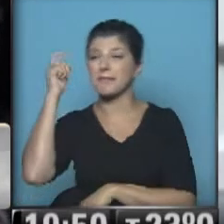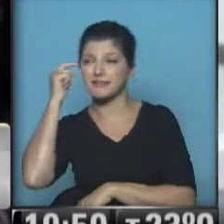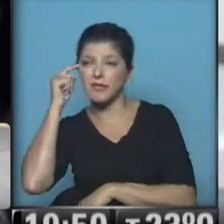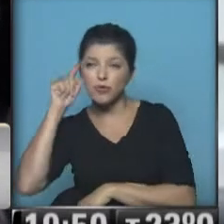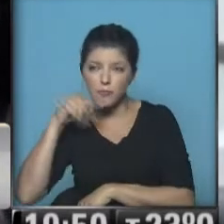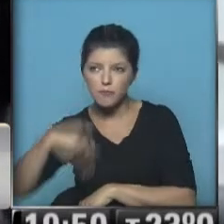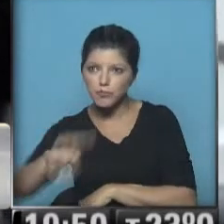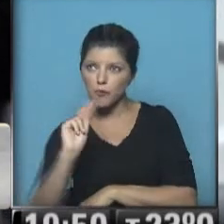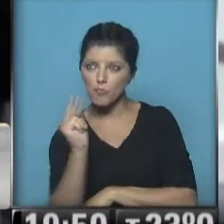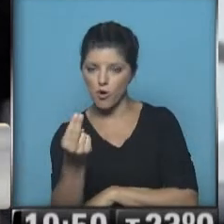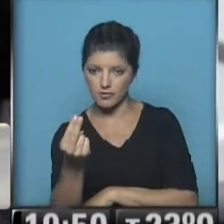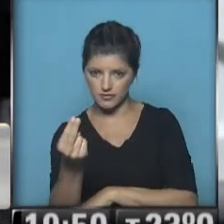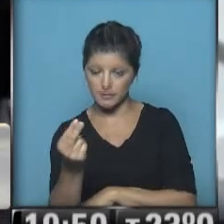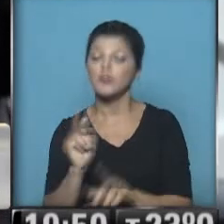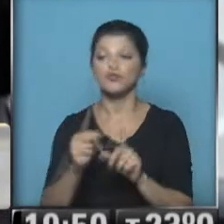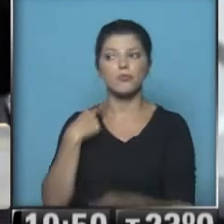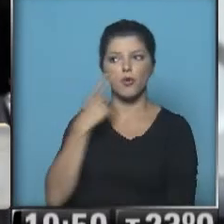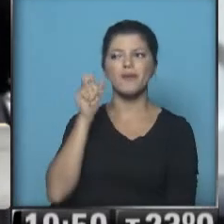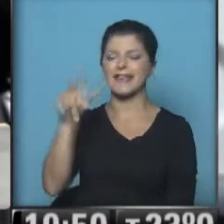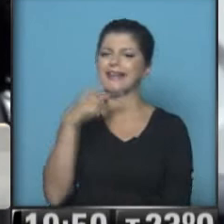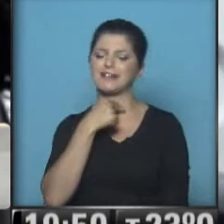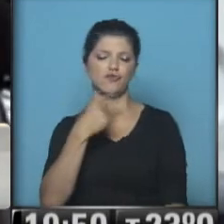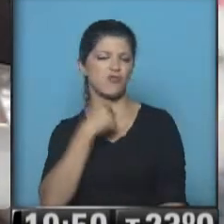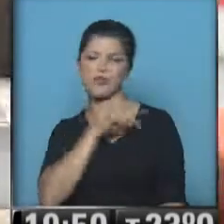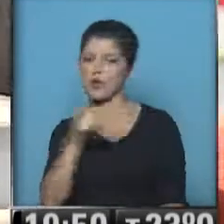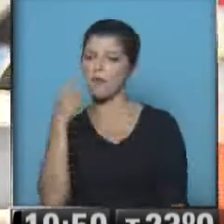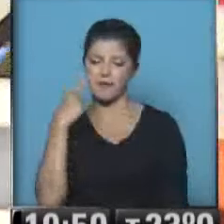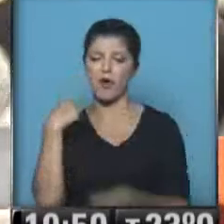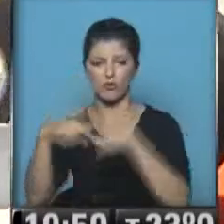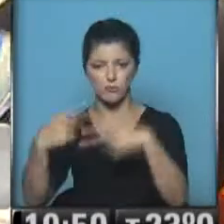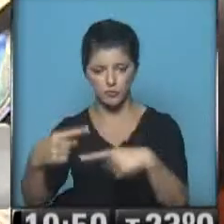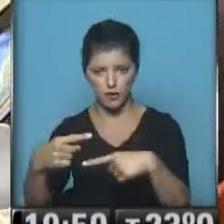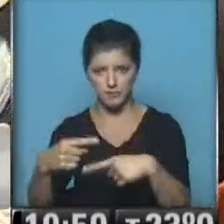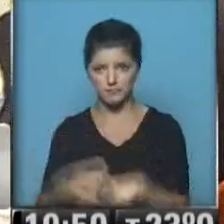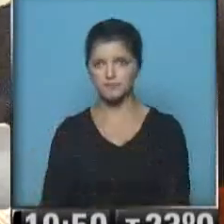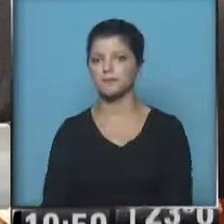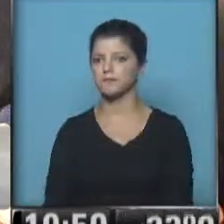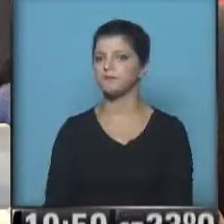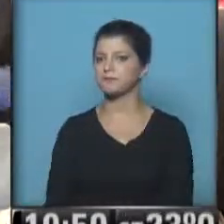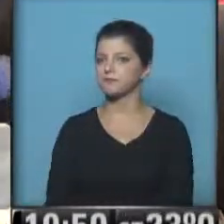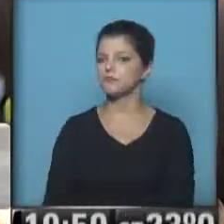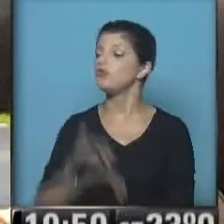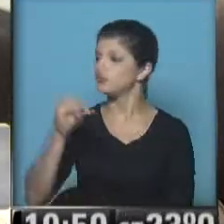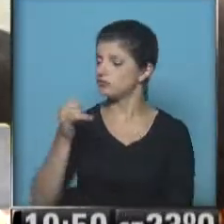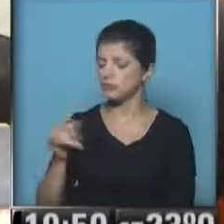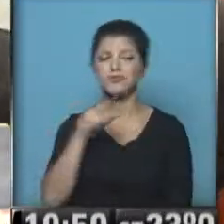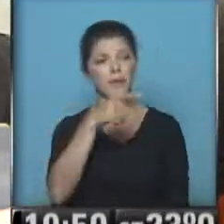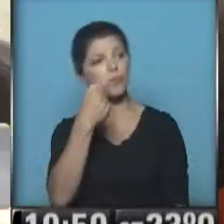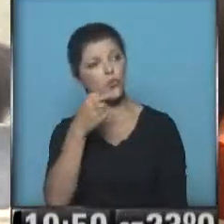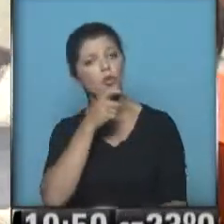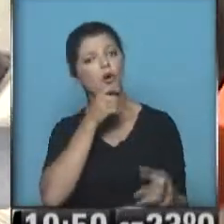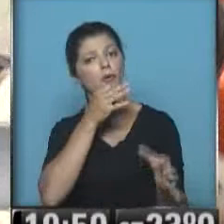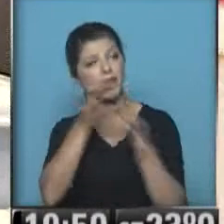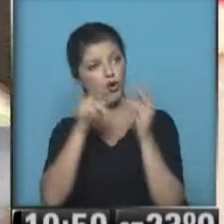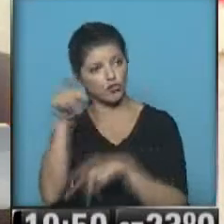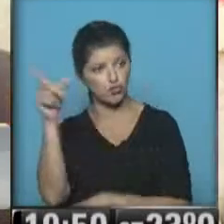O sea, eso pude advertir también, que no quería vivir y todas esas cuestiones. ¿Está en contacto con la familia de Ascona? ¿Pudo hablar con el papá? Cuéntenos un poquito de la familia,